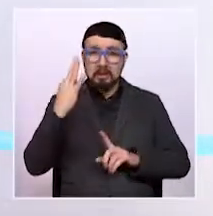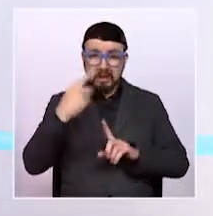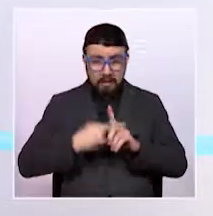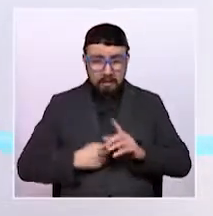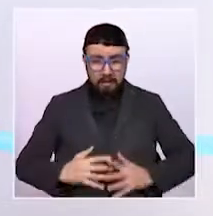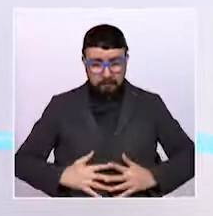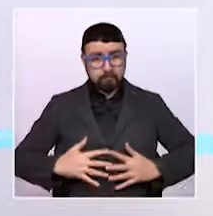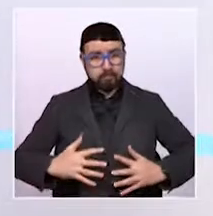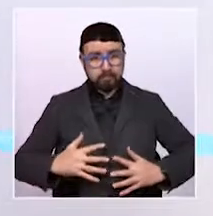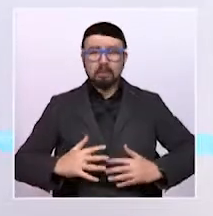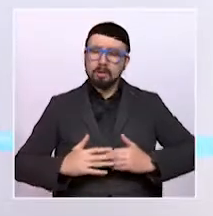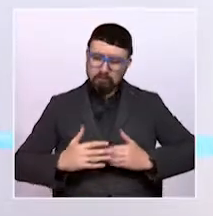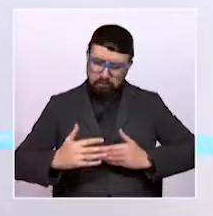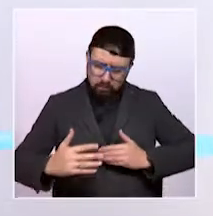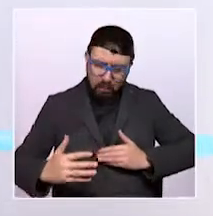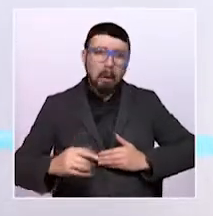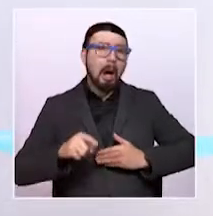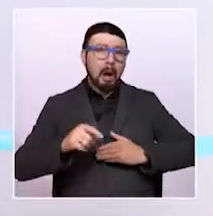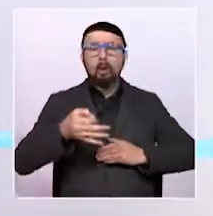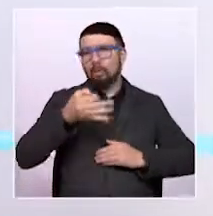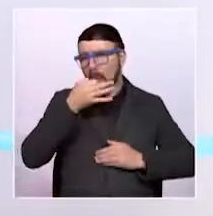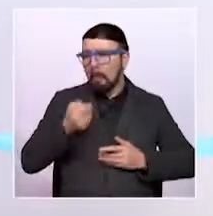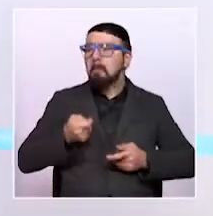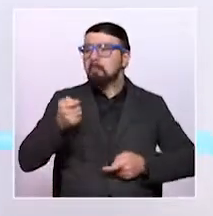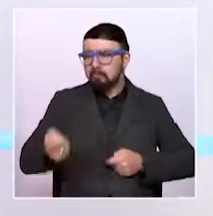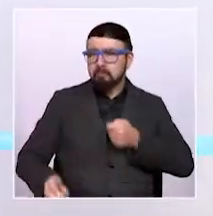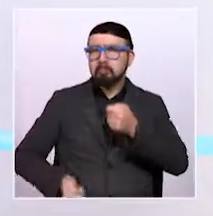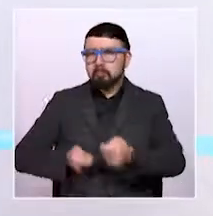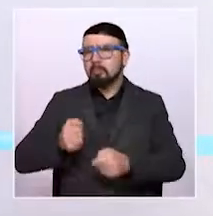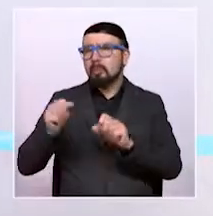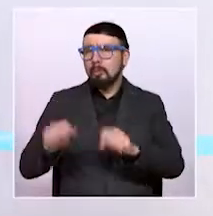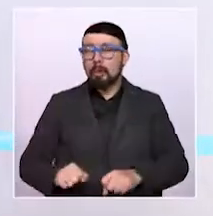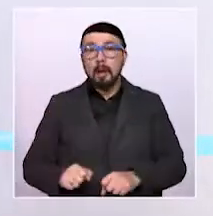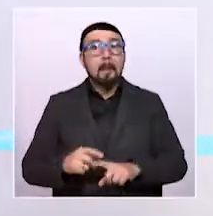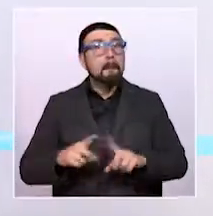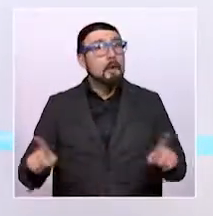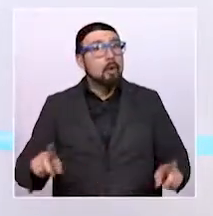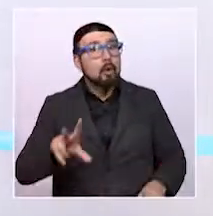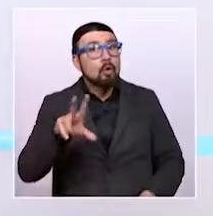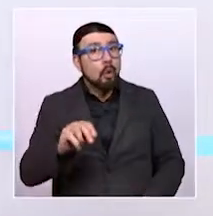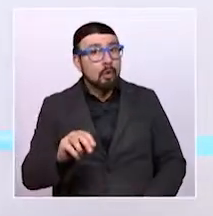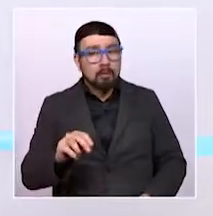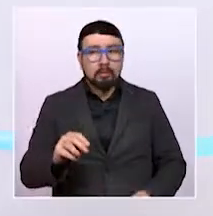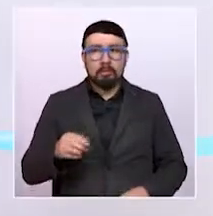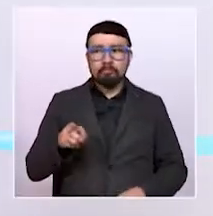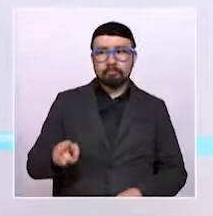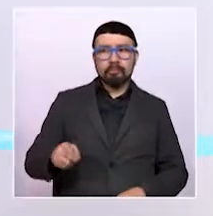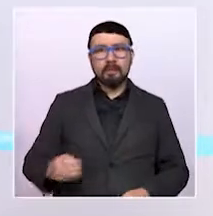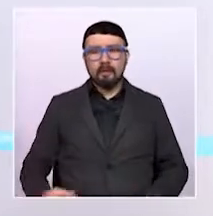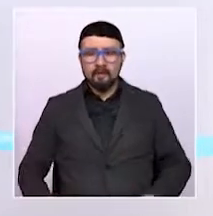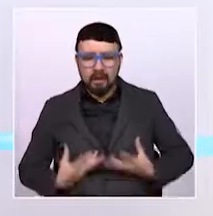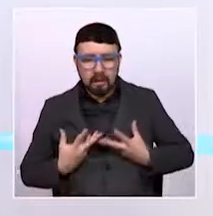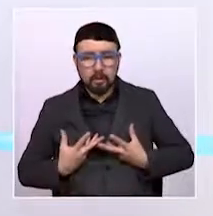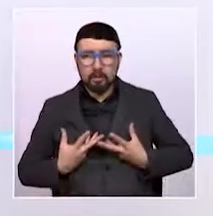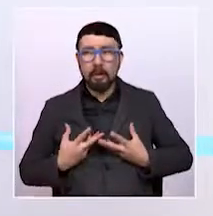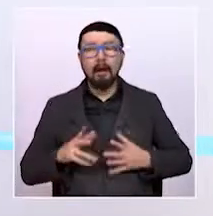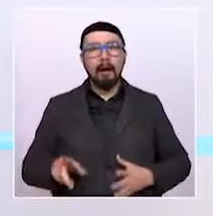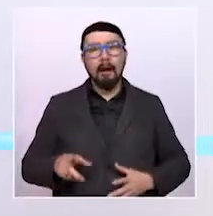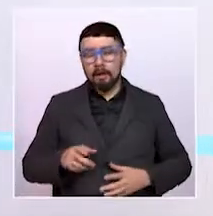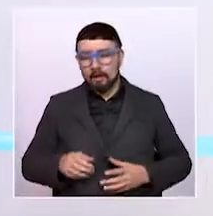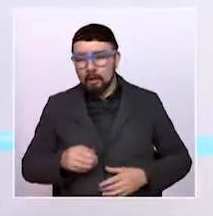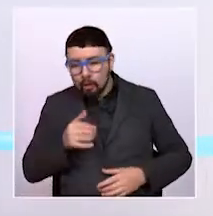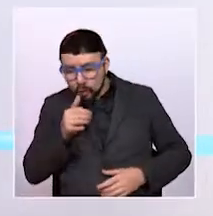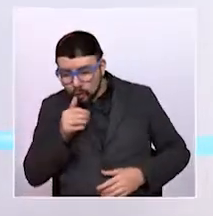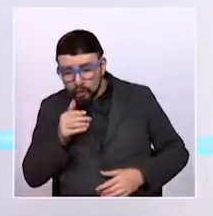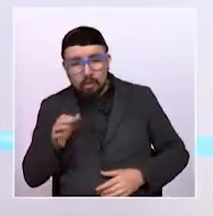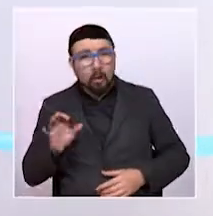empiezan a indicar a indicarse en el embarazo excepto que la paciente presente una infección vaginal presente una infección